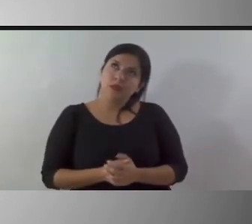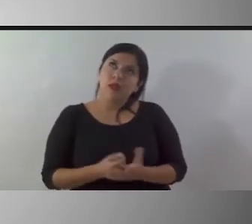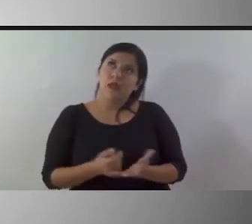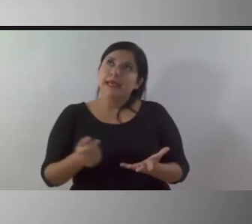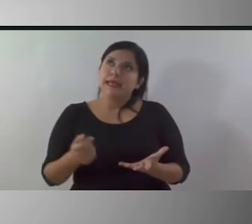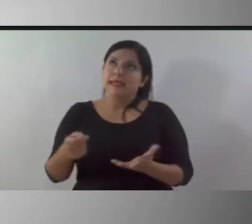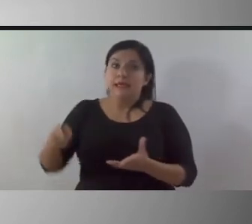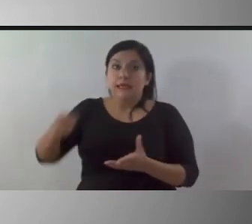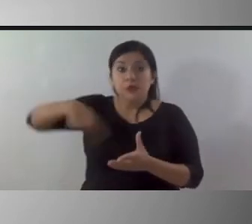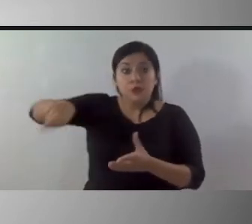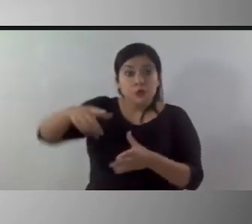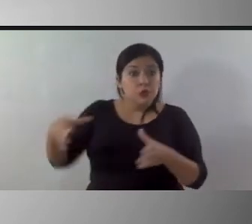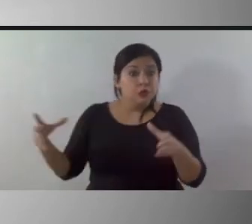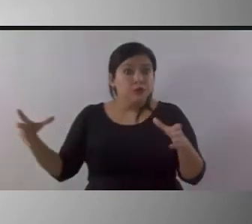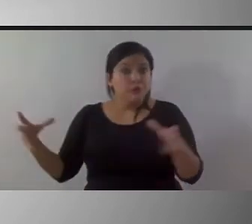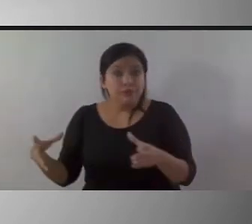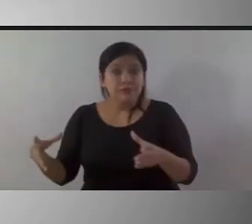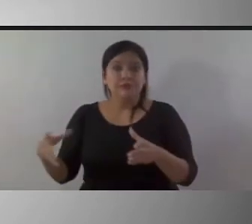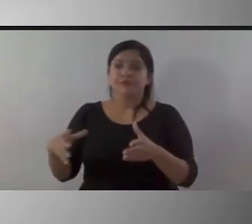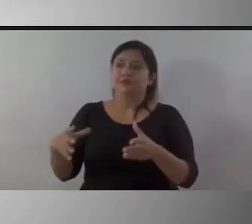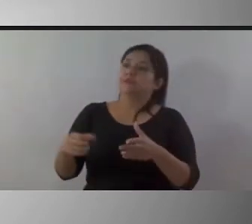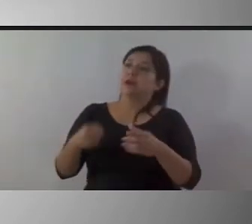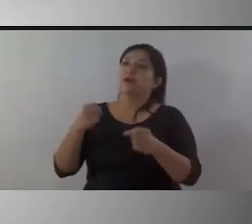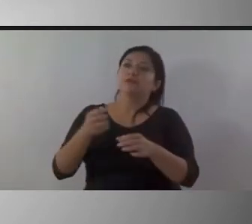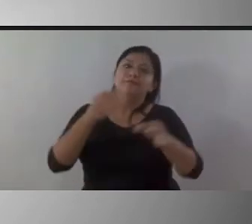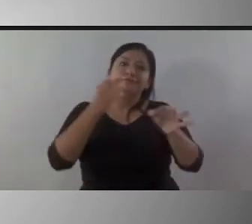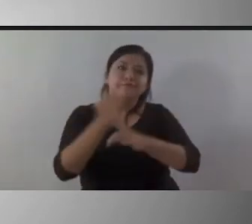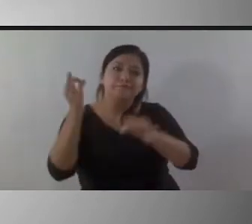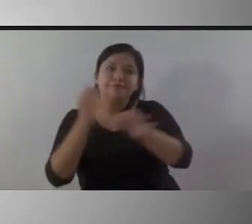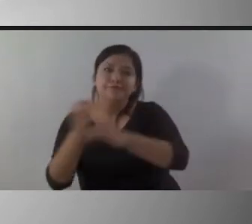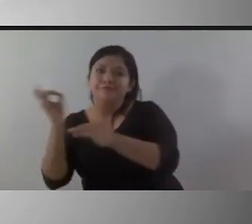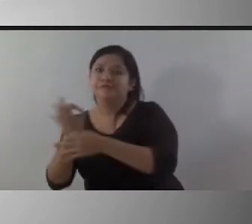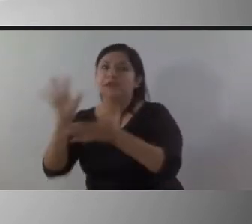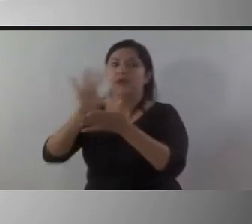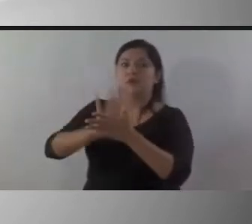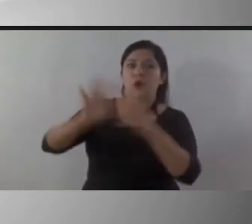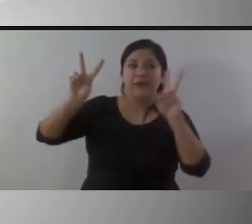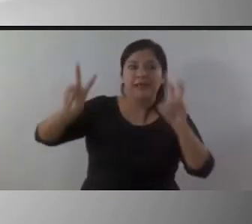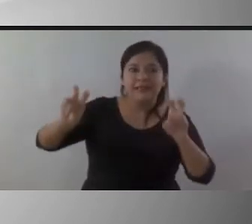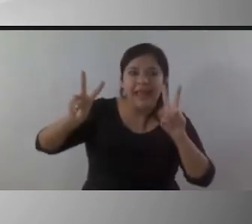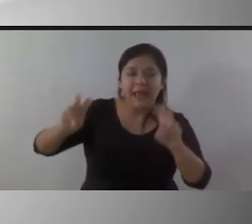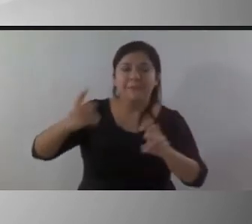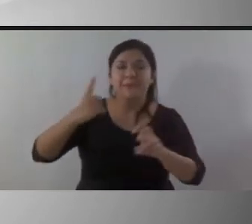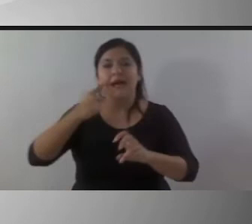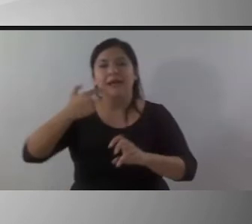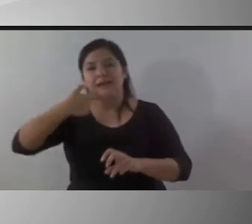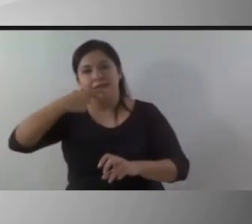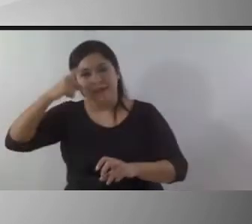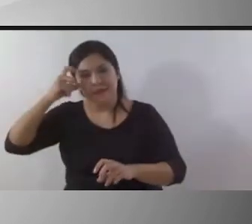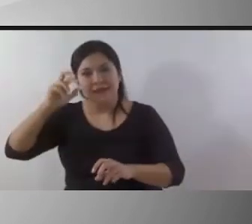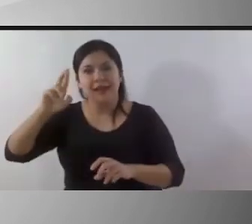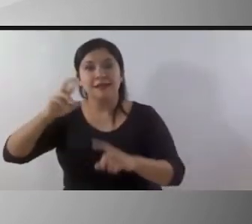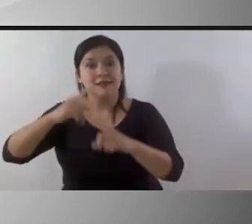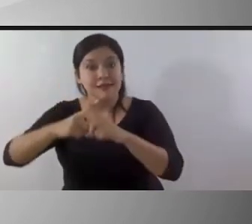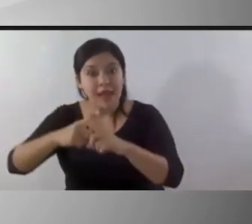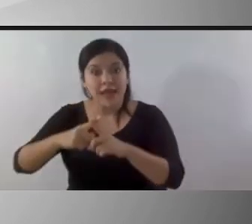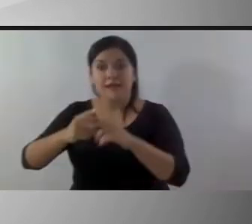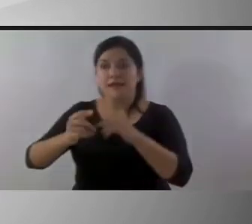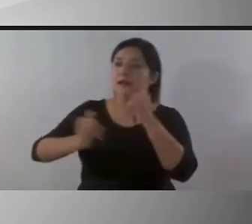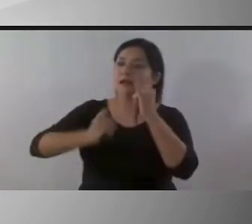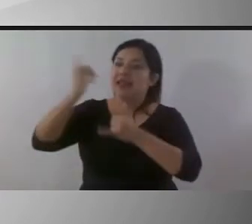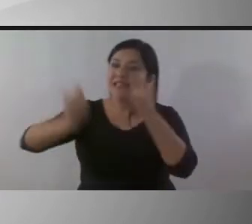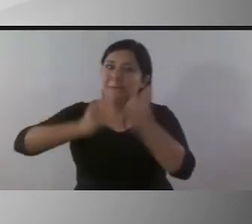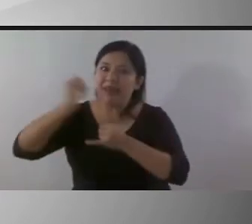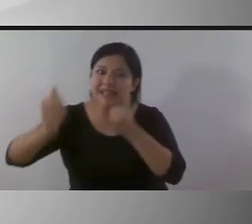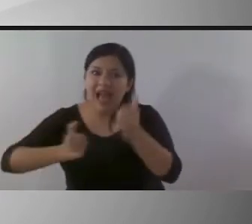cuando trabajamos sobre cuestiones intersex, nos dice, bueno, se trata, el activismo intersex trata de evitar